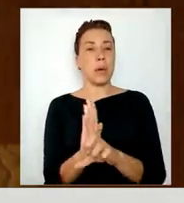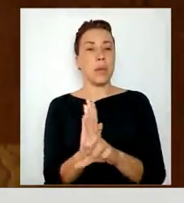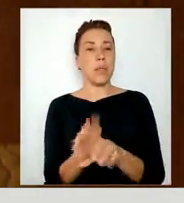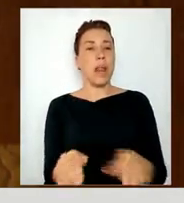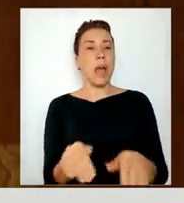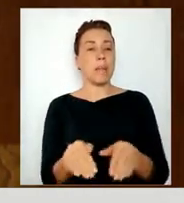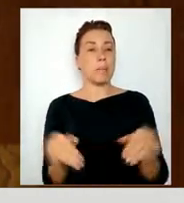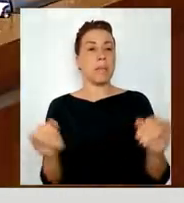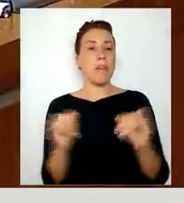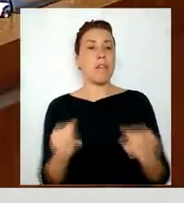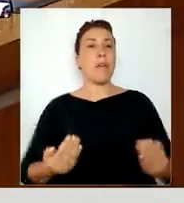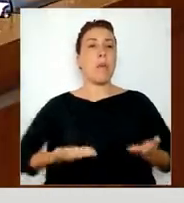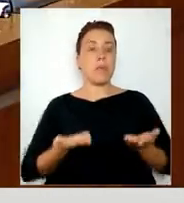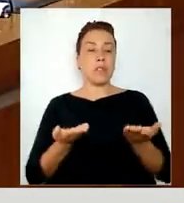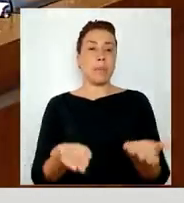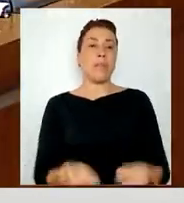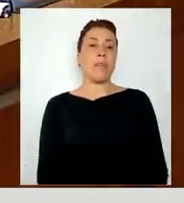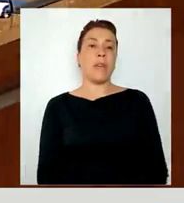dicho presidente